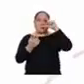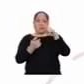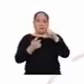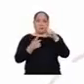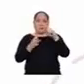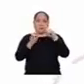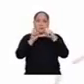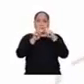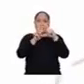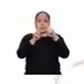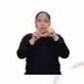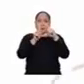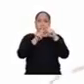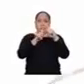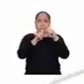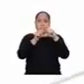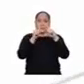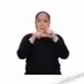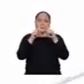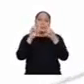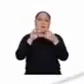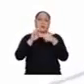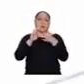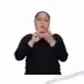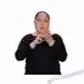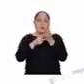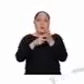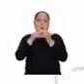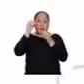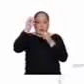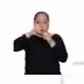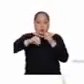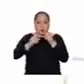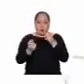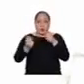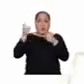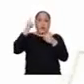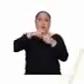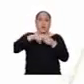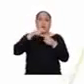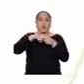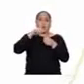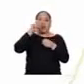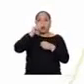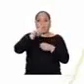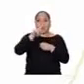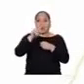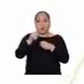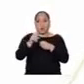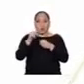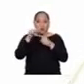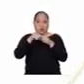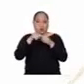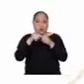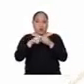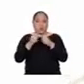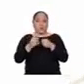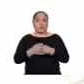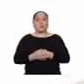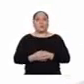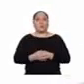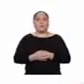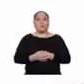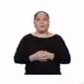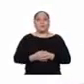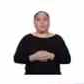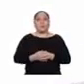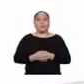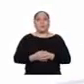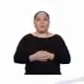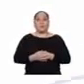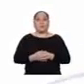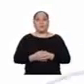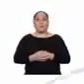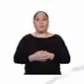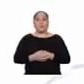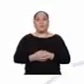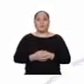o cerrado, sí se incluiría la edad de 21 años dentro de ese primer